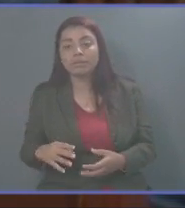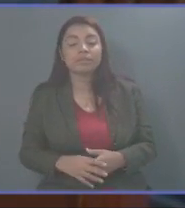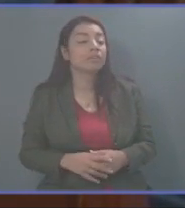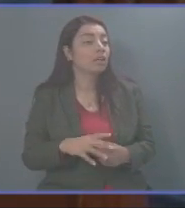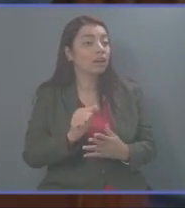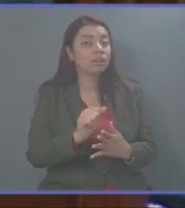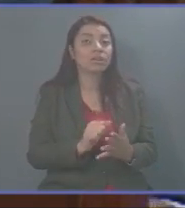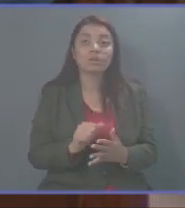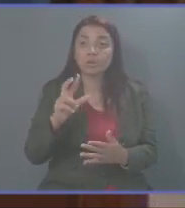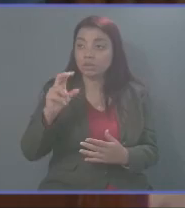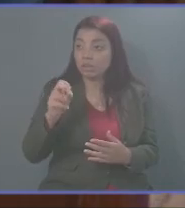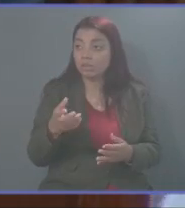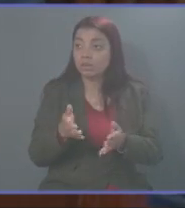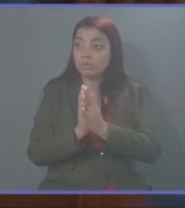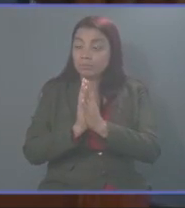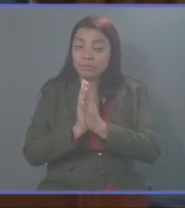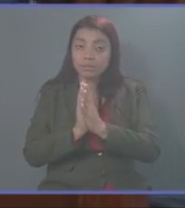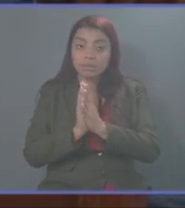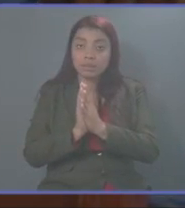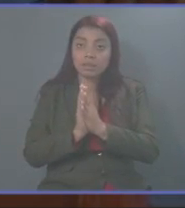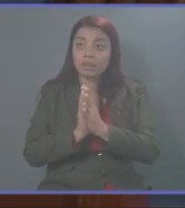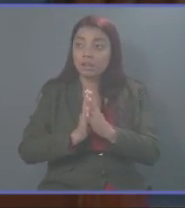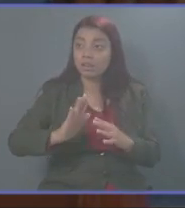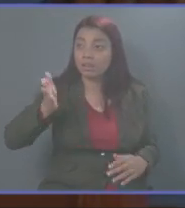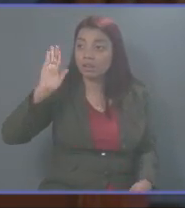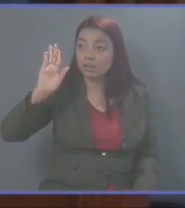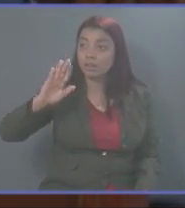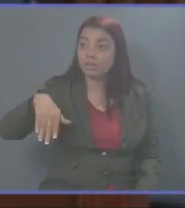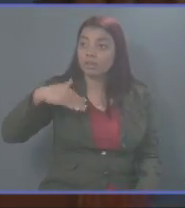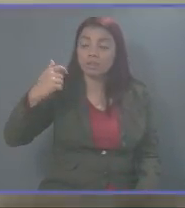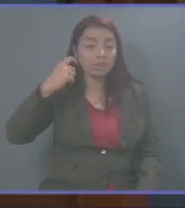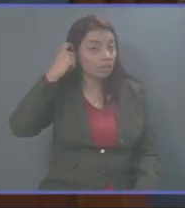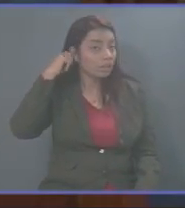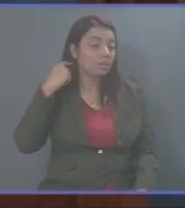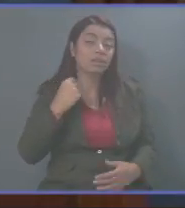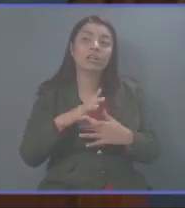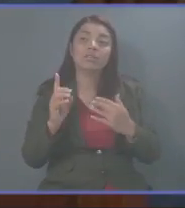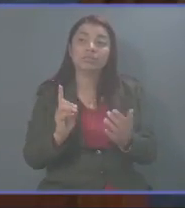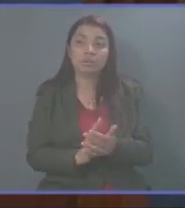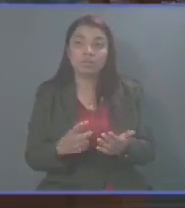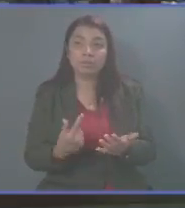al cual solicito la palabra al próximo diputado que continuará con la lectura.